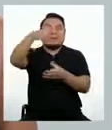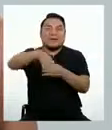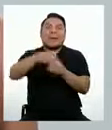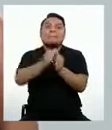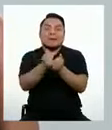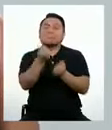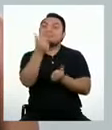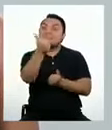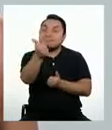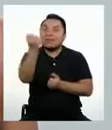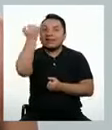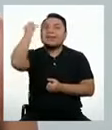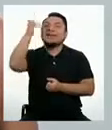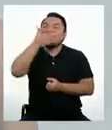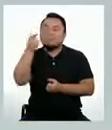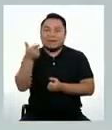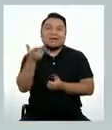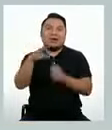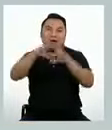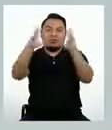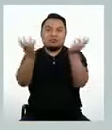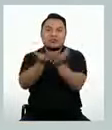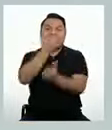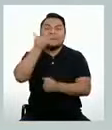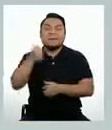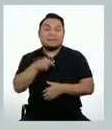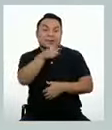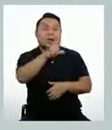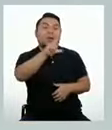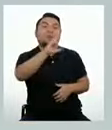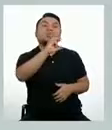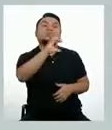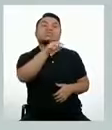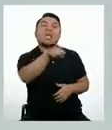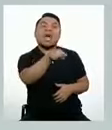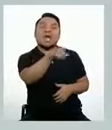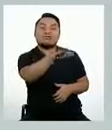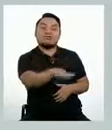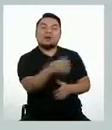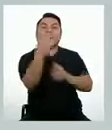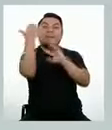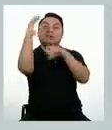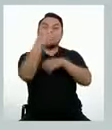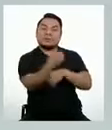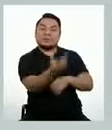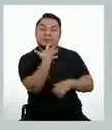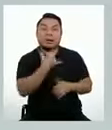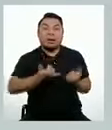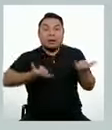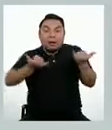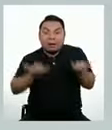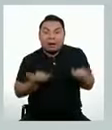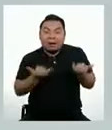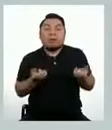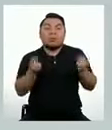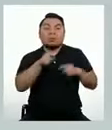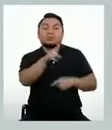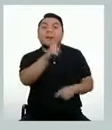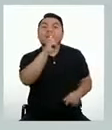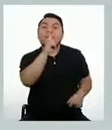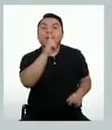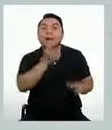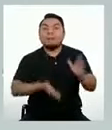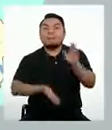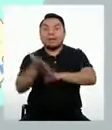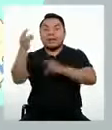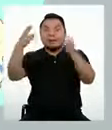gran cambio que favorecerá al planeta. Lucía González de Piura nos cuenta lo siguiente, que de ahora en adelante cuando sus padres